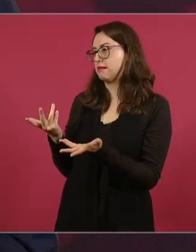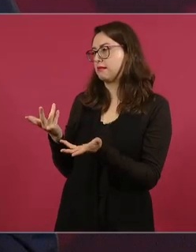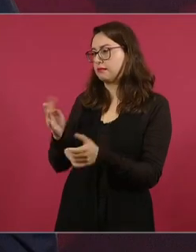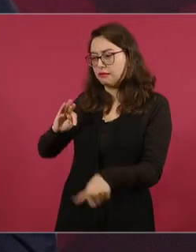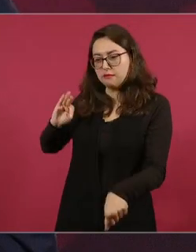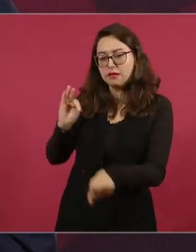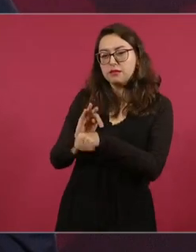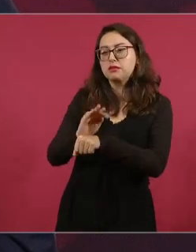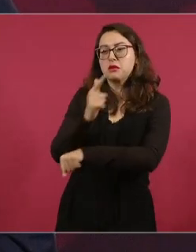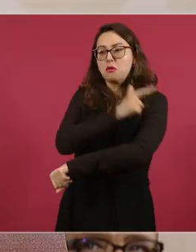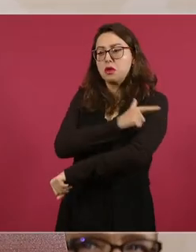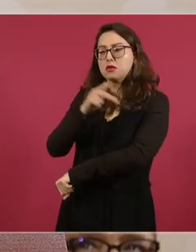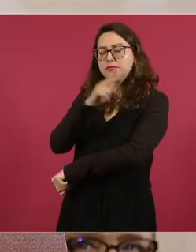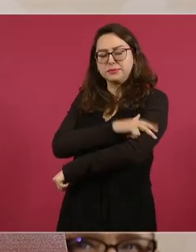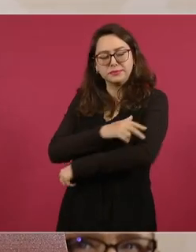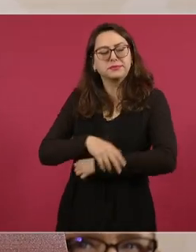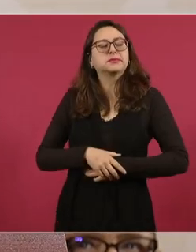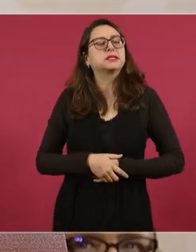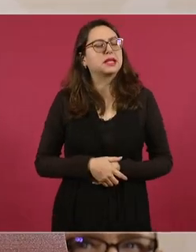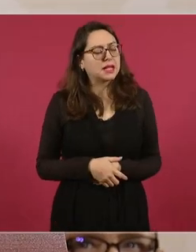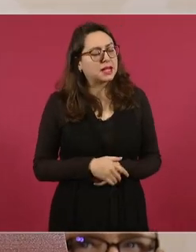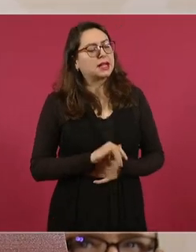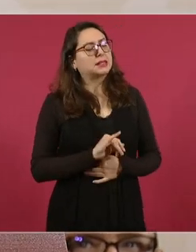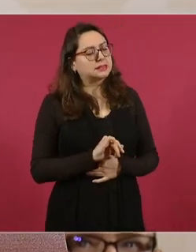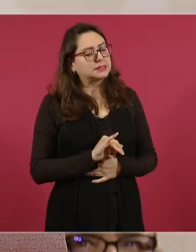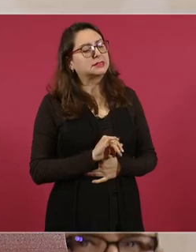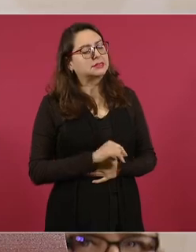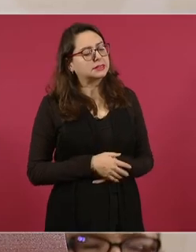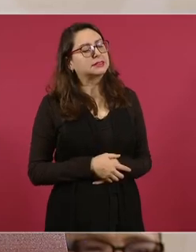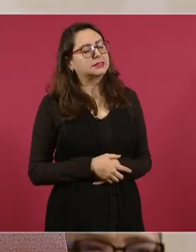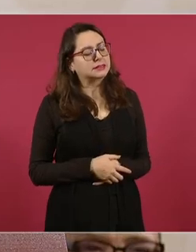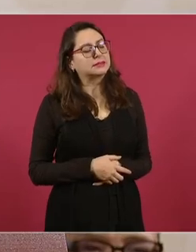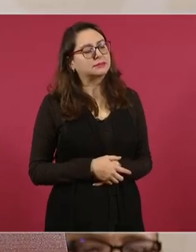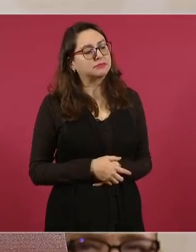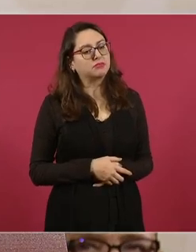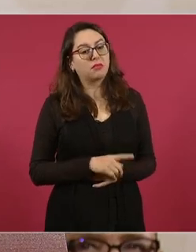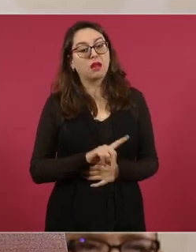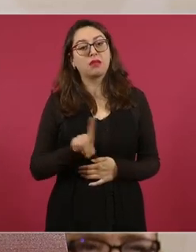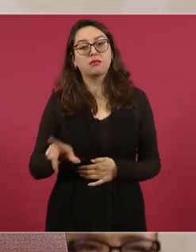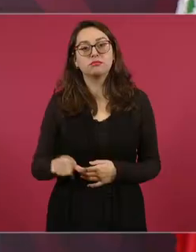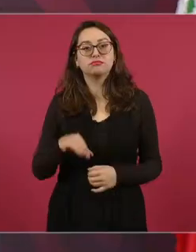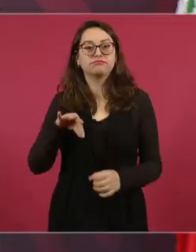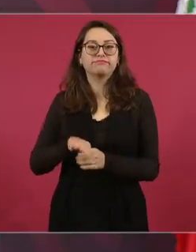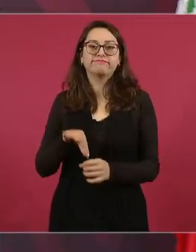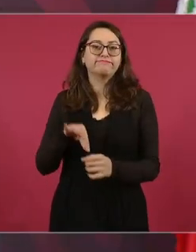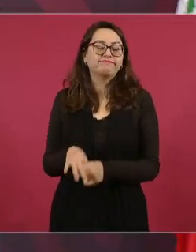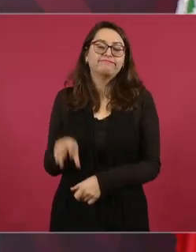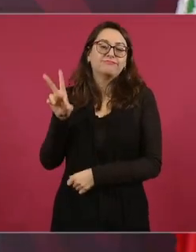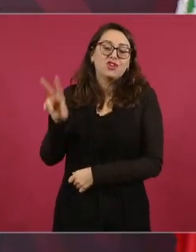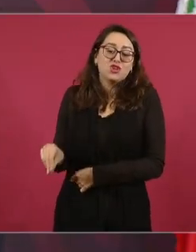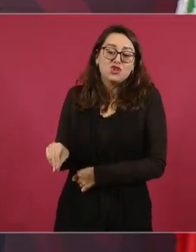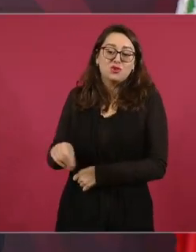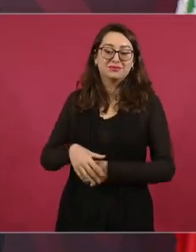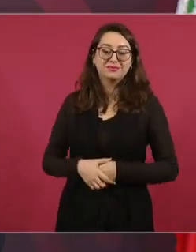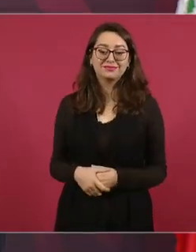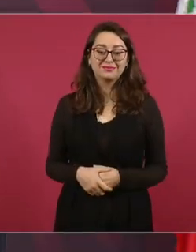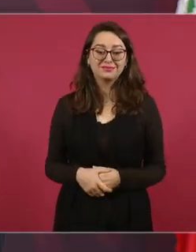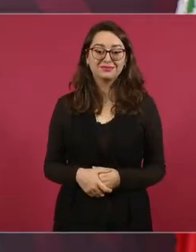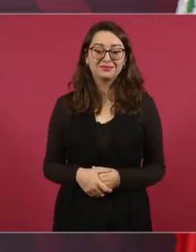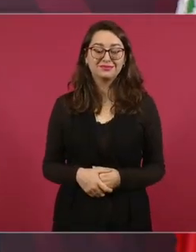¿Saben qué? Votaron en contra y se